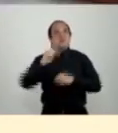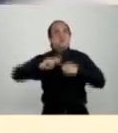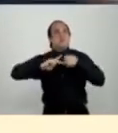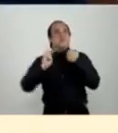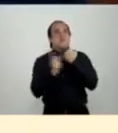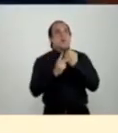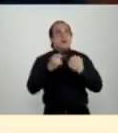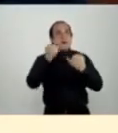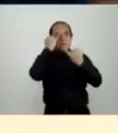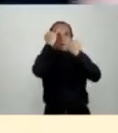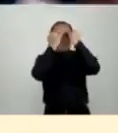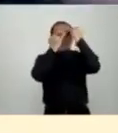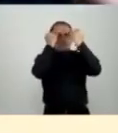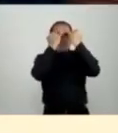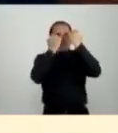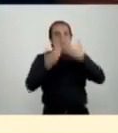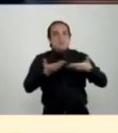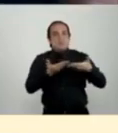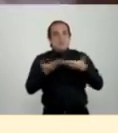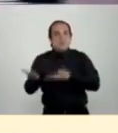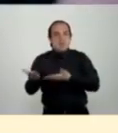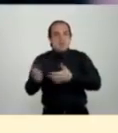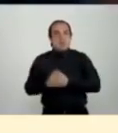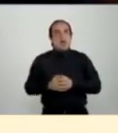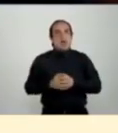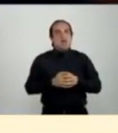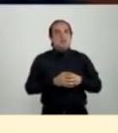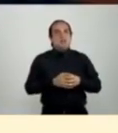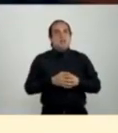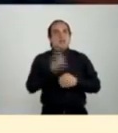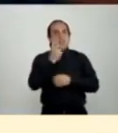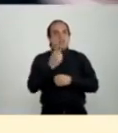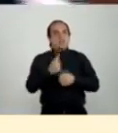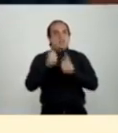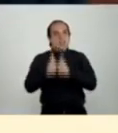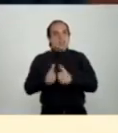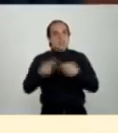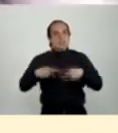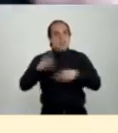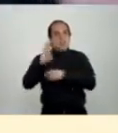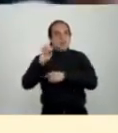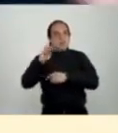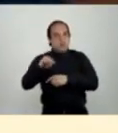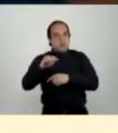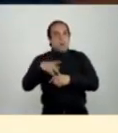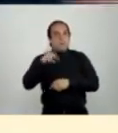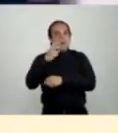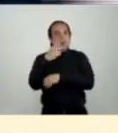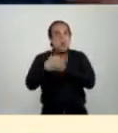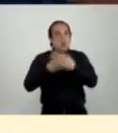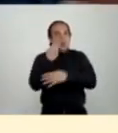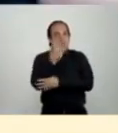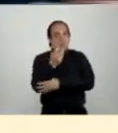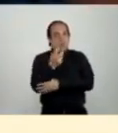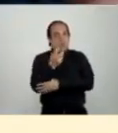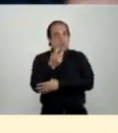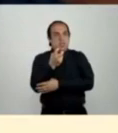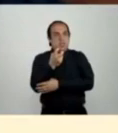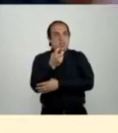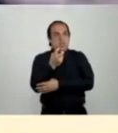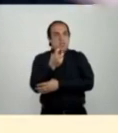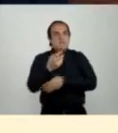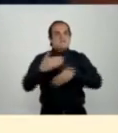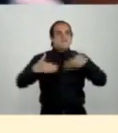imaginario y que llegaba y era recibido como un jefe de Estado, eso se quedó con la gente del boom, pero toda esa parafernalia y todo